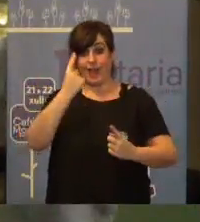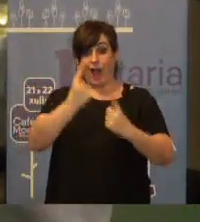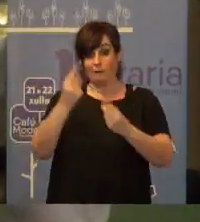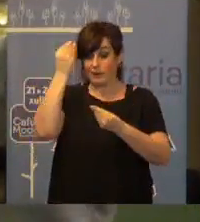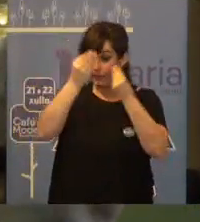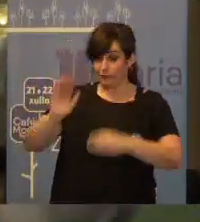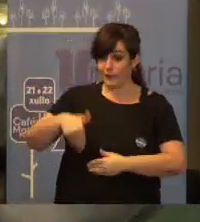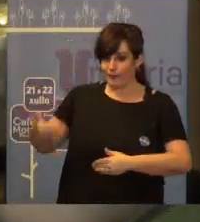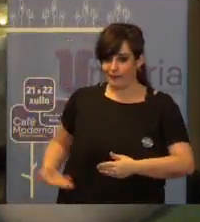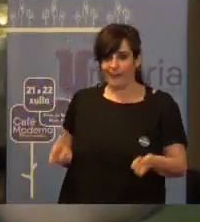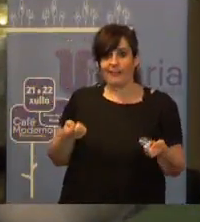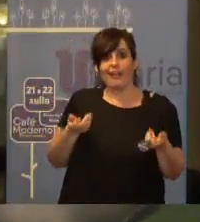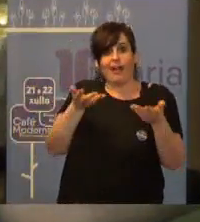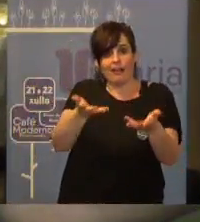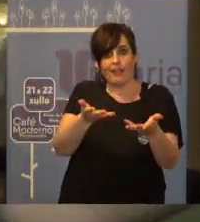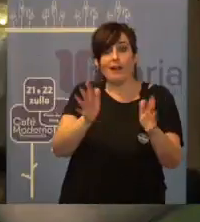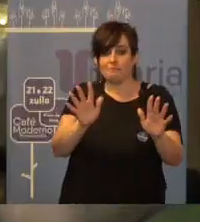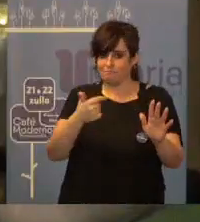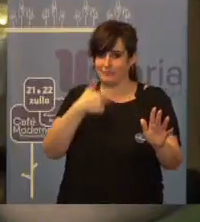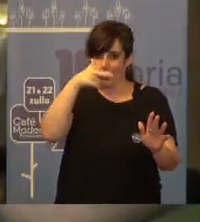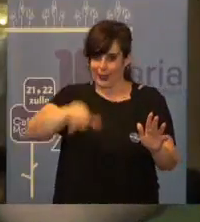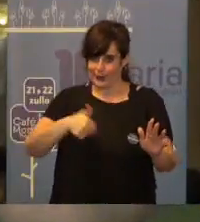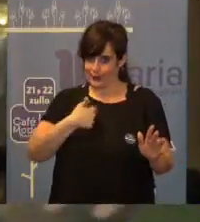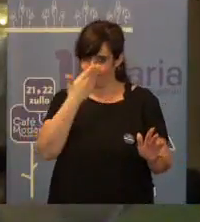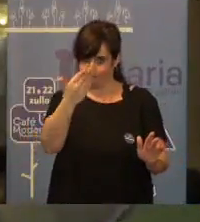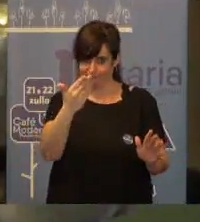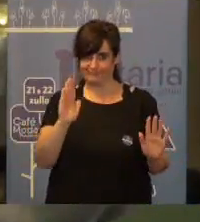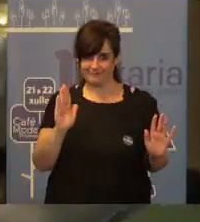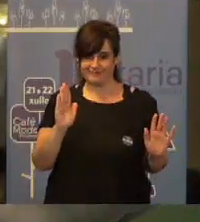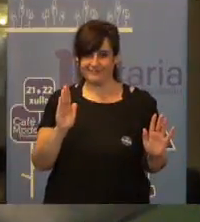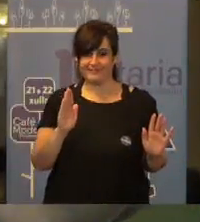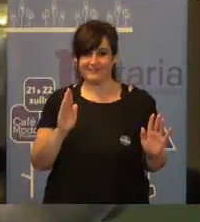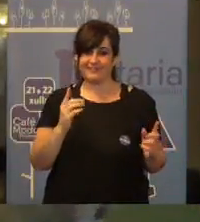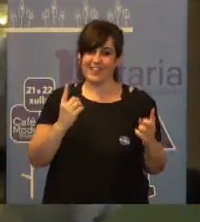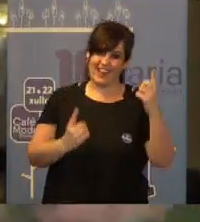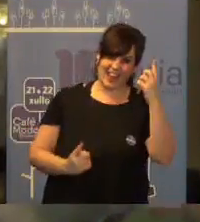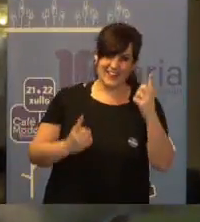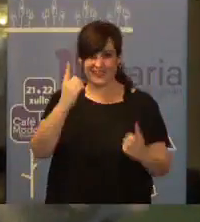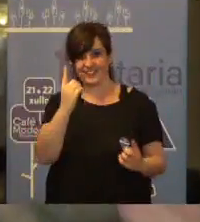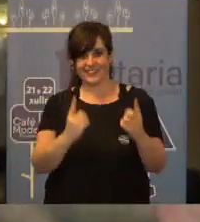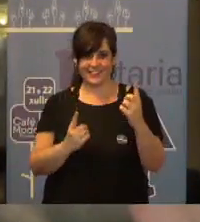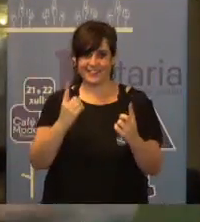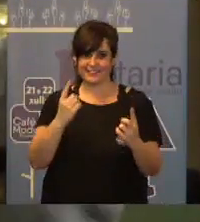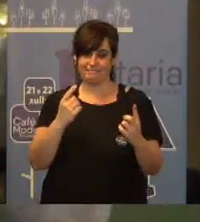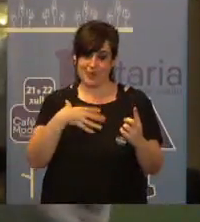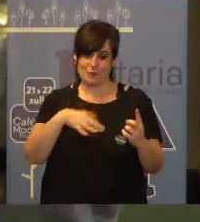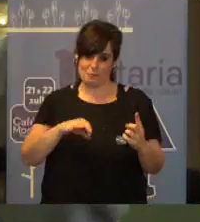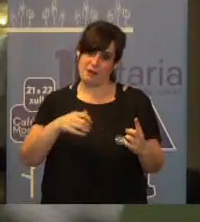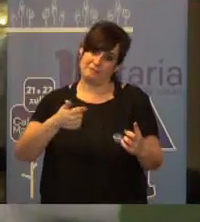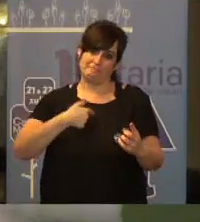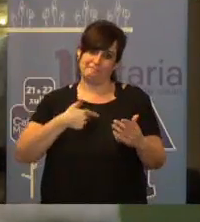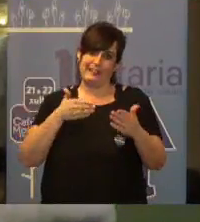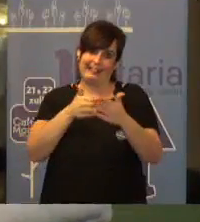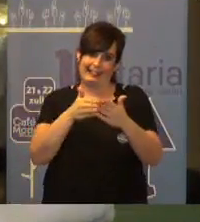reflexión, pero que teño que recoñecer para ser honrada intelectualmente que a veces seguramente pois alastra tamén, porque eu